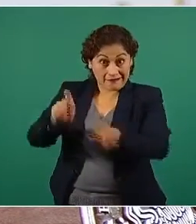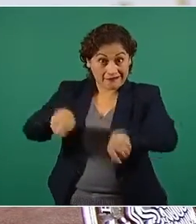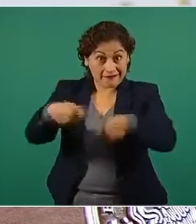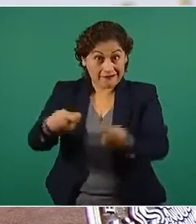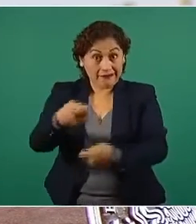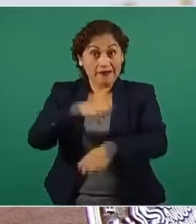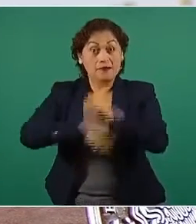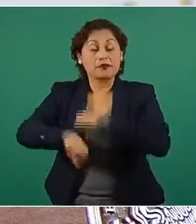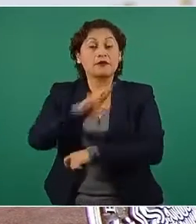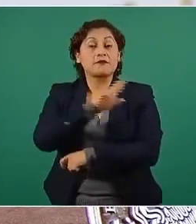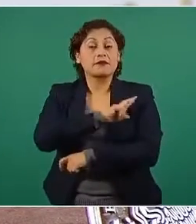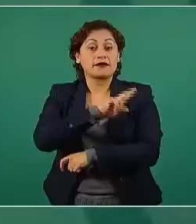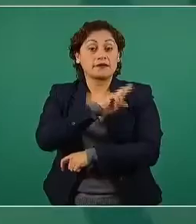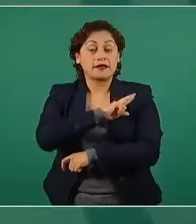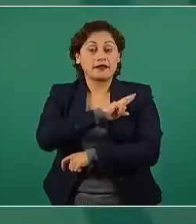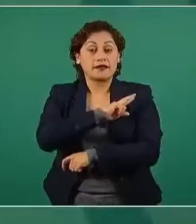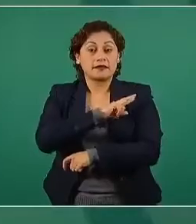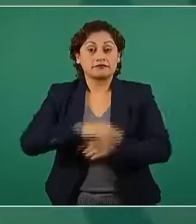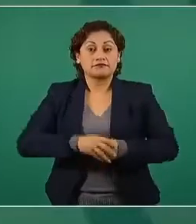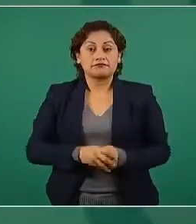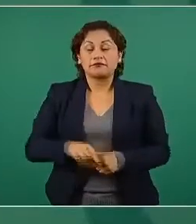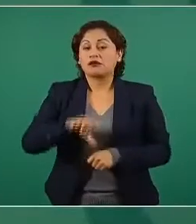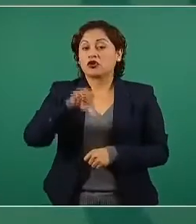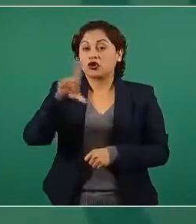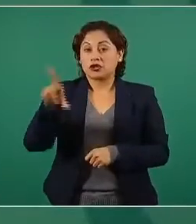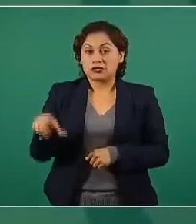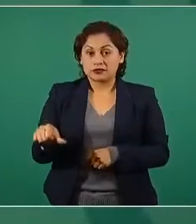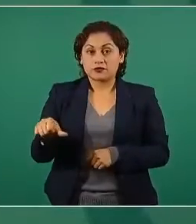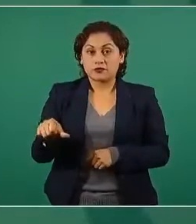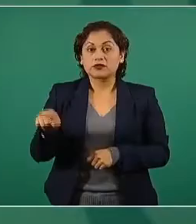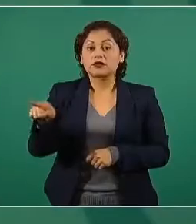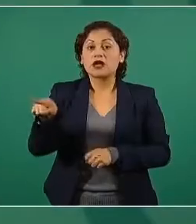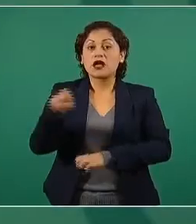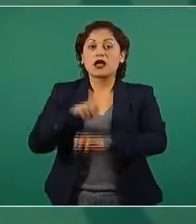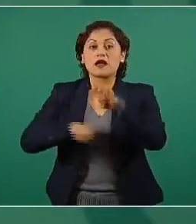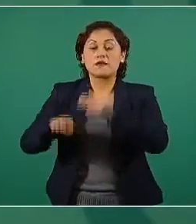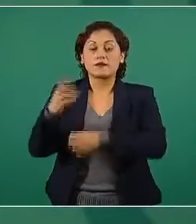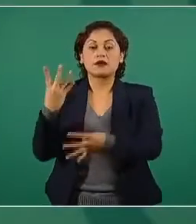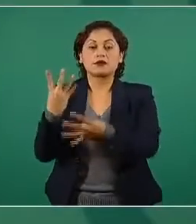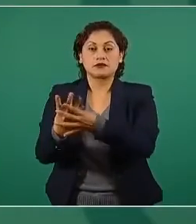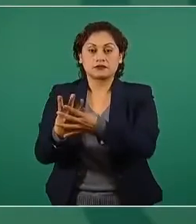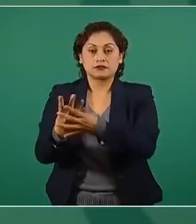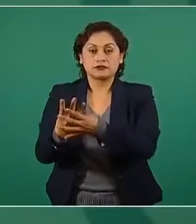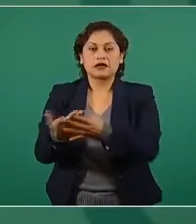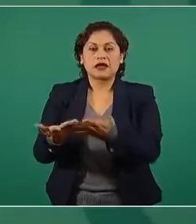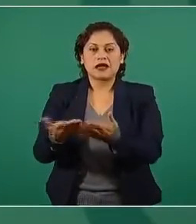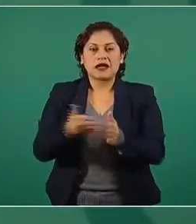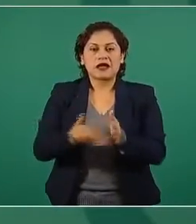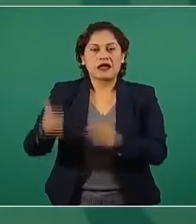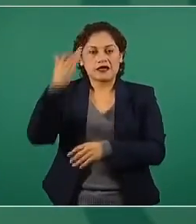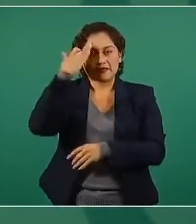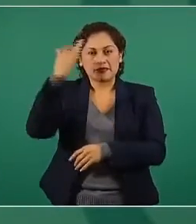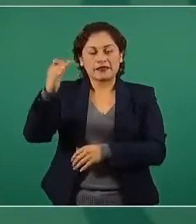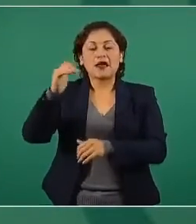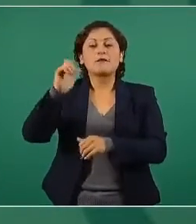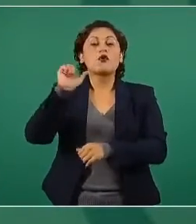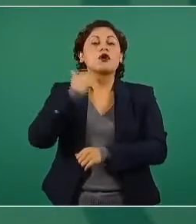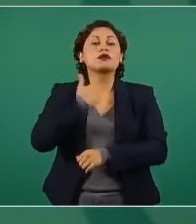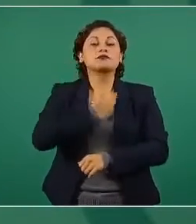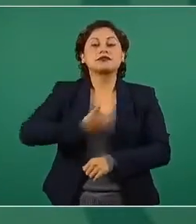y obligan al gobierno. Esto lo hacen en la época de Felipe Calderón, cuando García